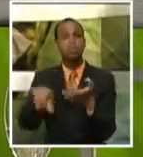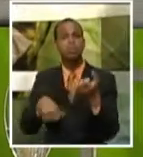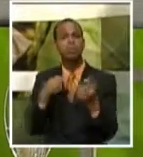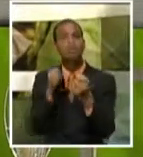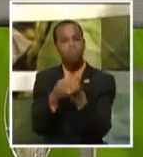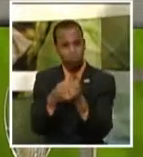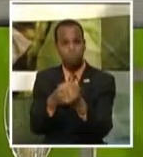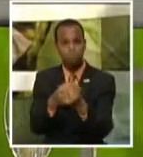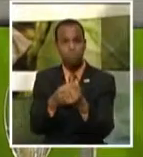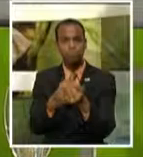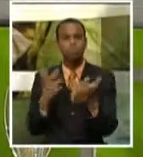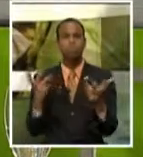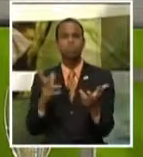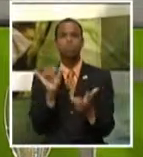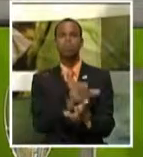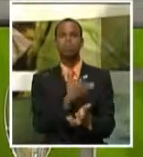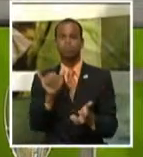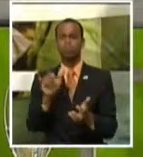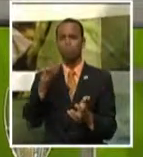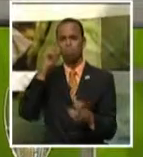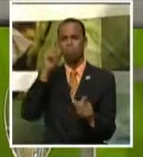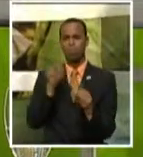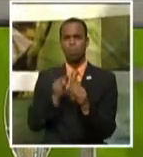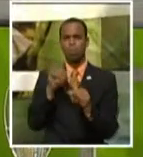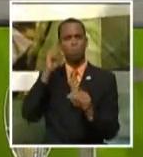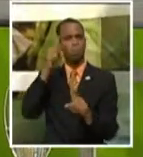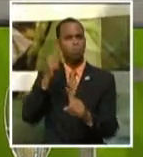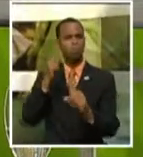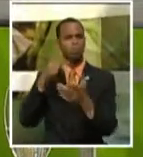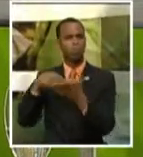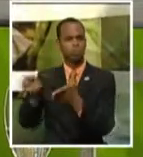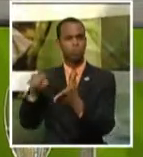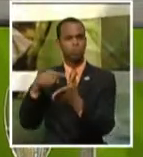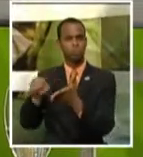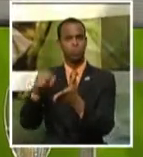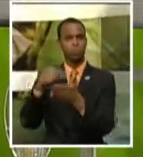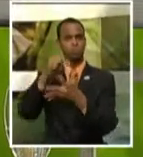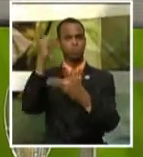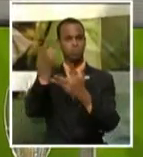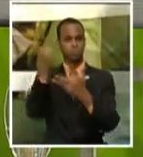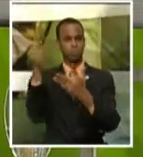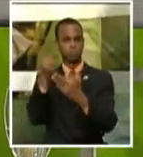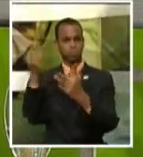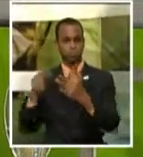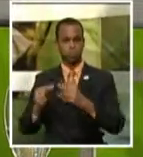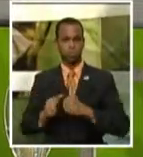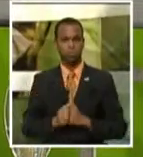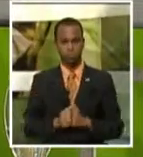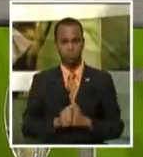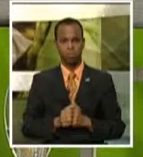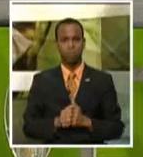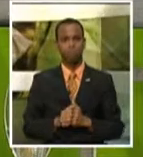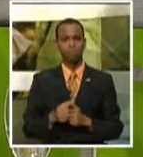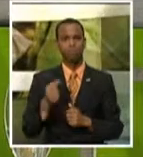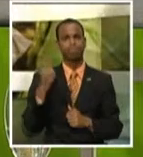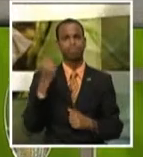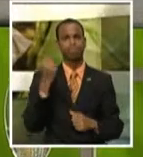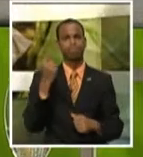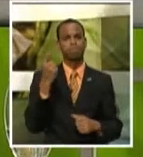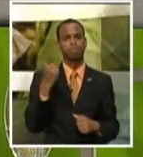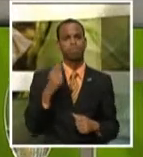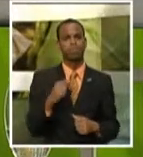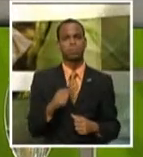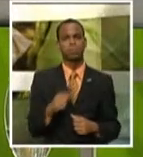y a comprometerse al pago de el dinero que reciben a muy